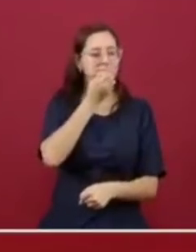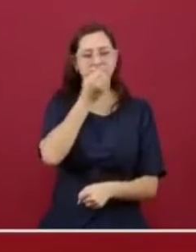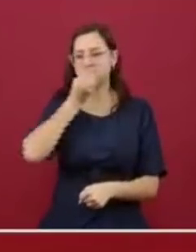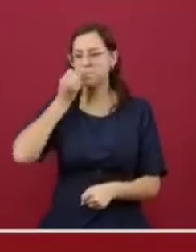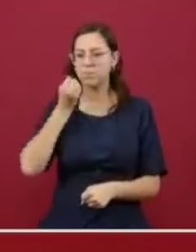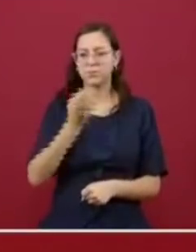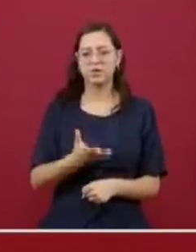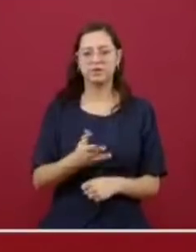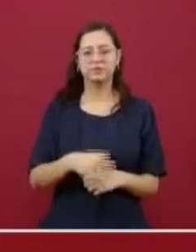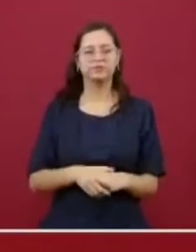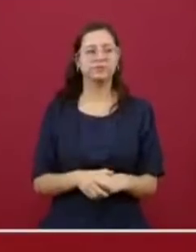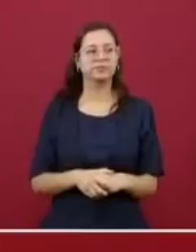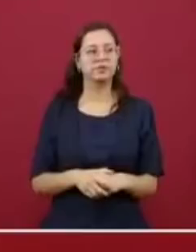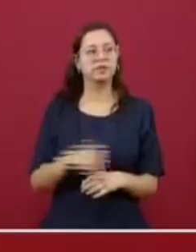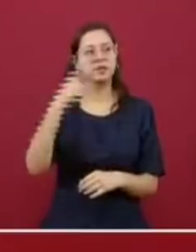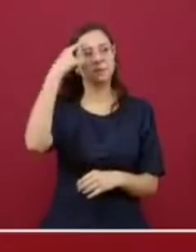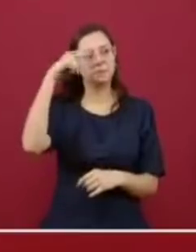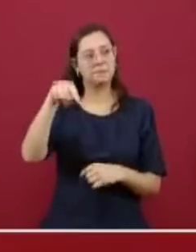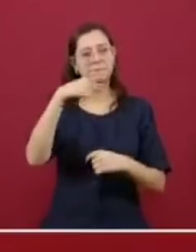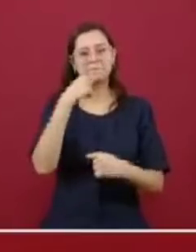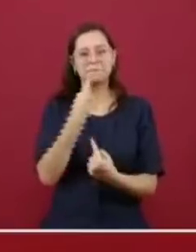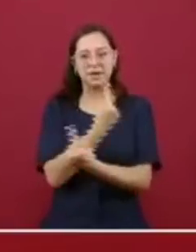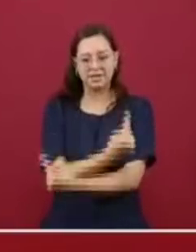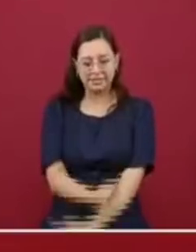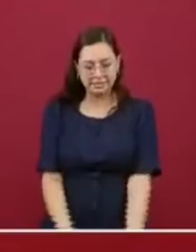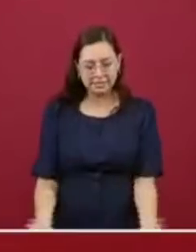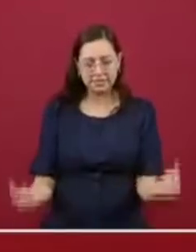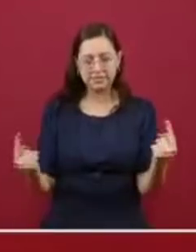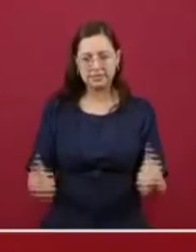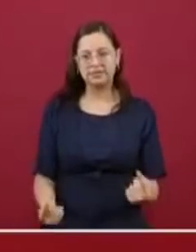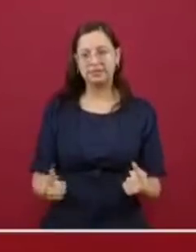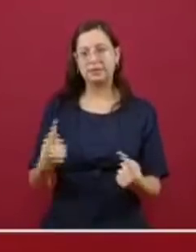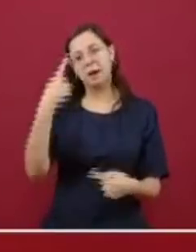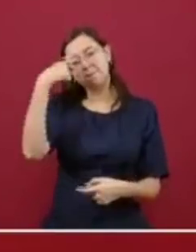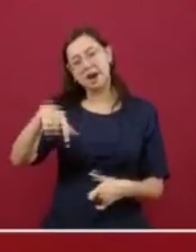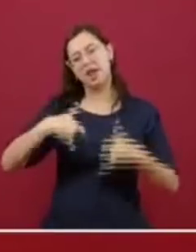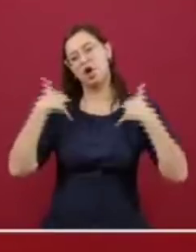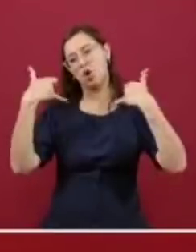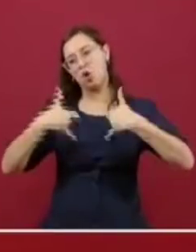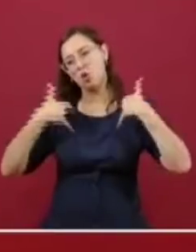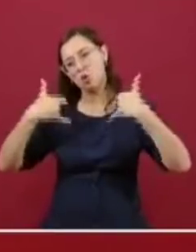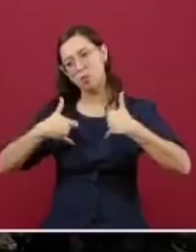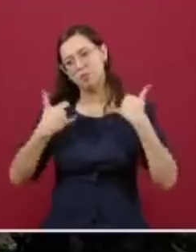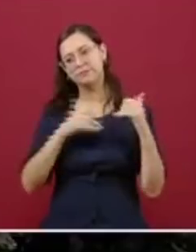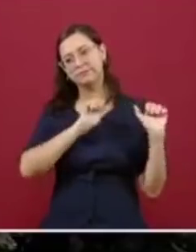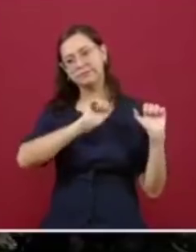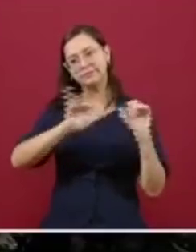va a ser una isla para los niños y para los jóvenes,